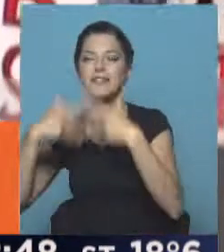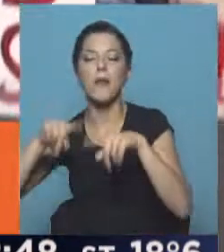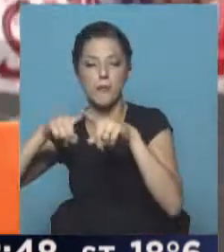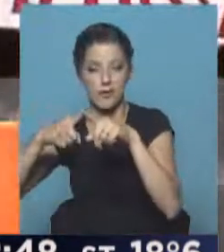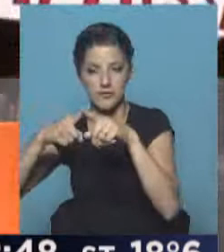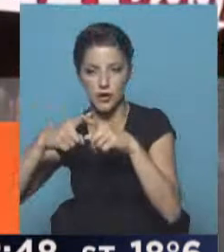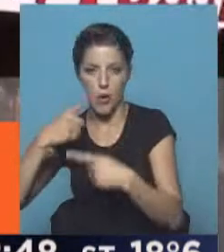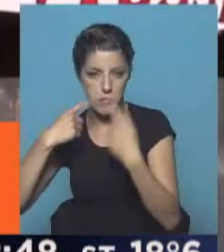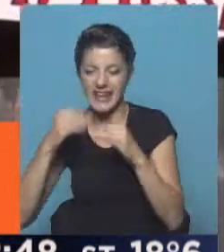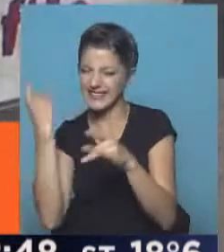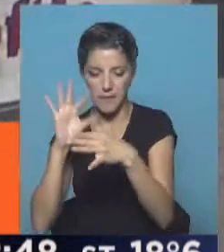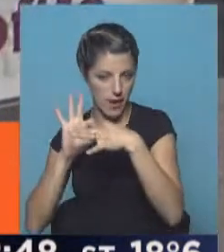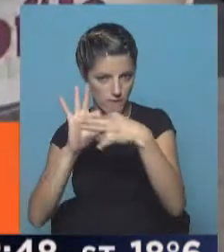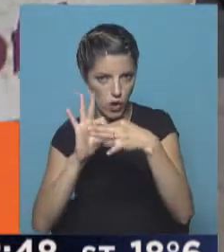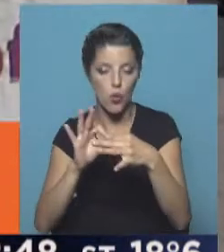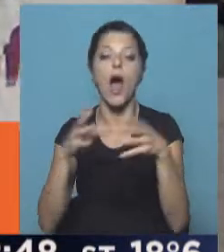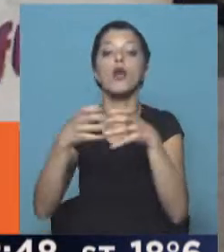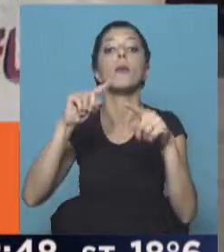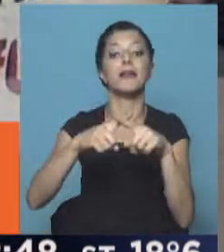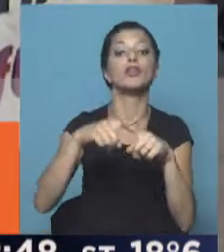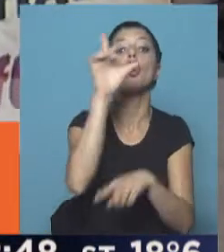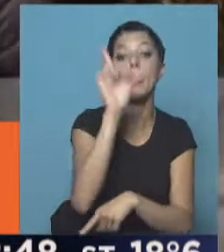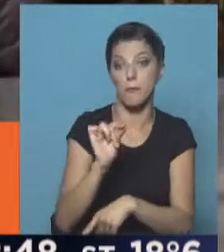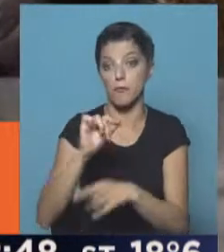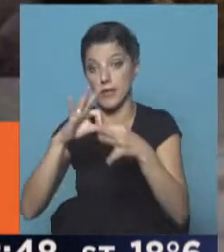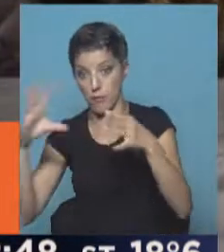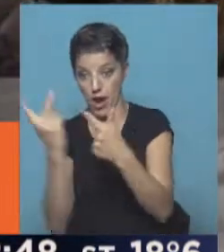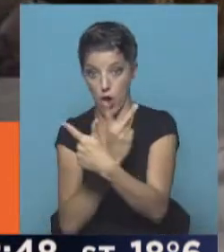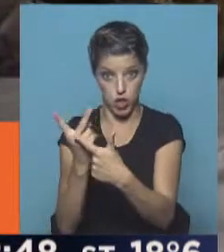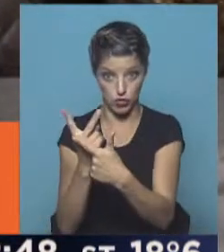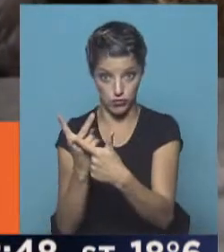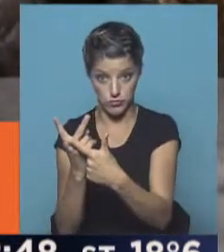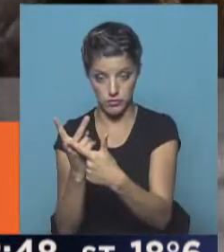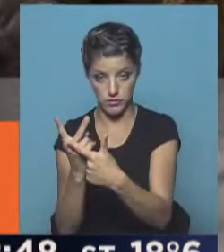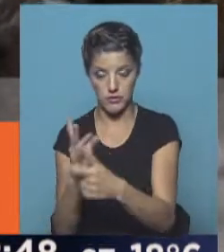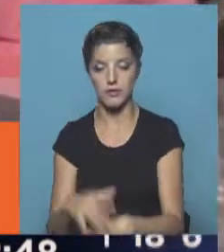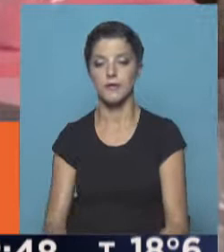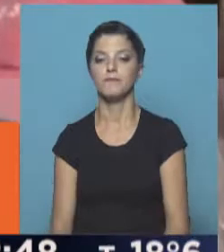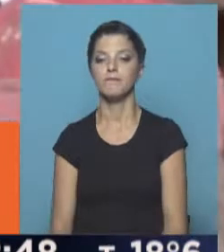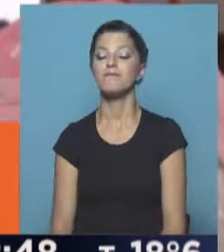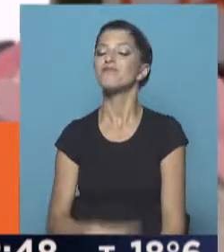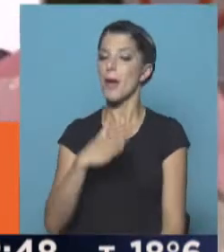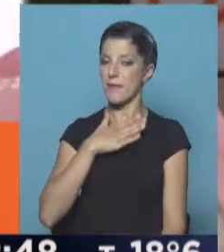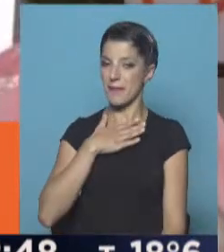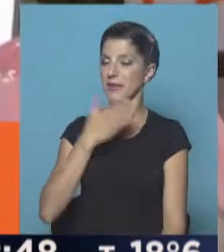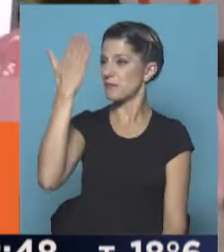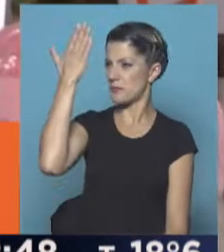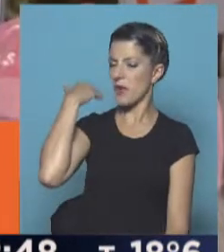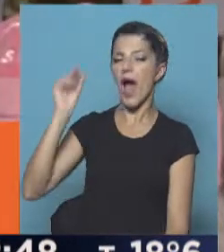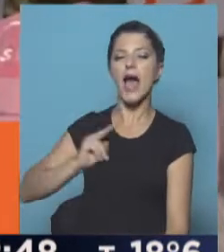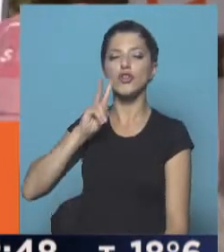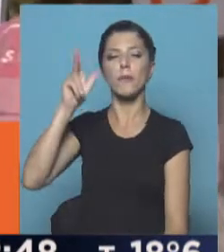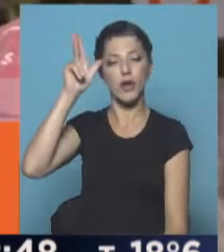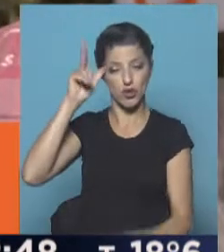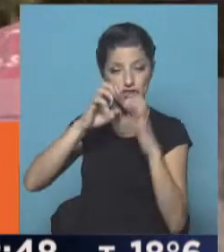Tuvo siempre incidencia sobre el Partido Demócrata, sobre el Partido Republicano, y de alguna forma ordenó la cuestión. Yo creo que a partir de la crisis del 2008 se da un gran